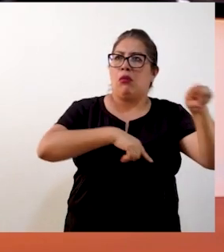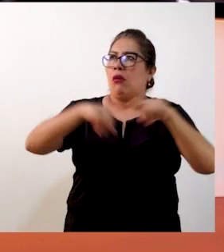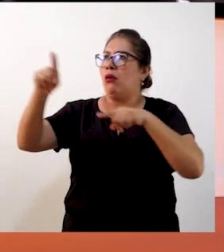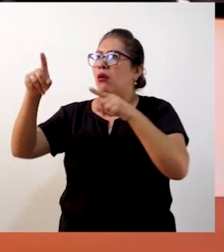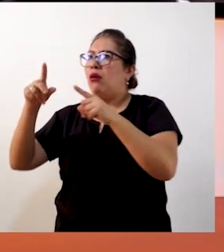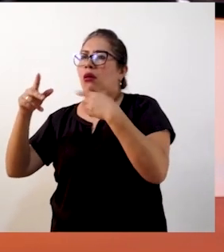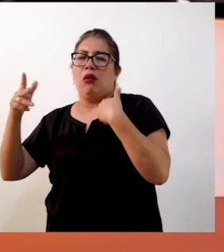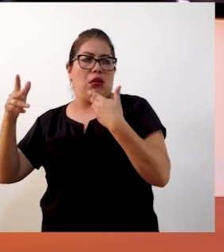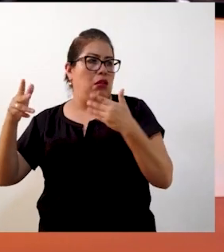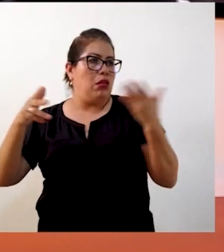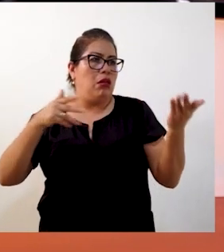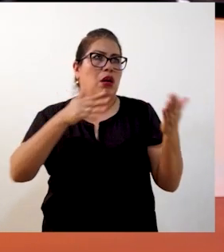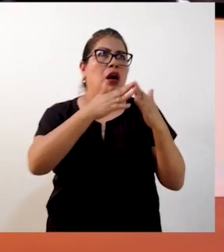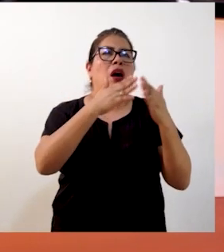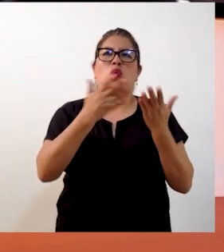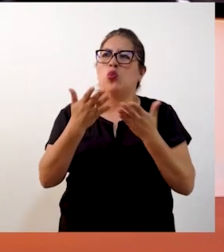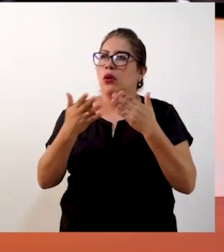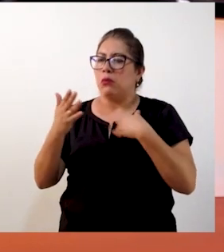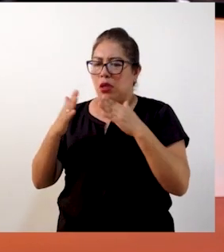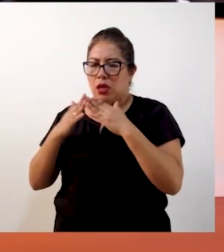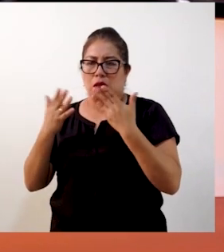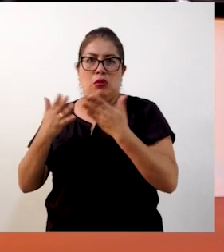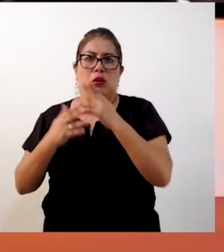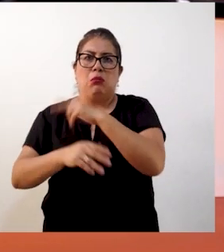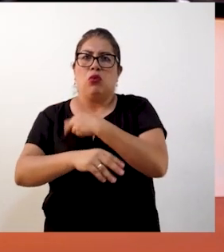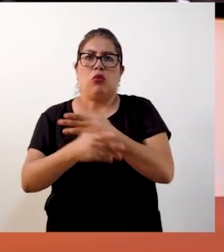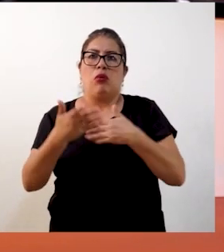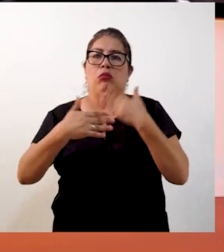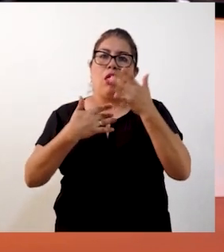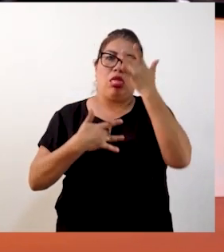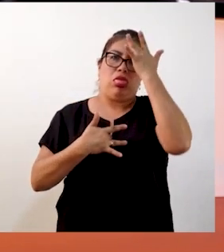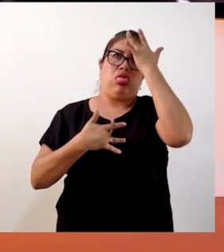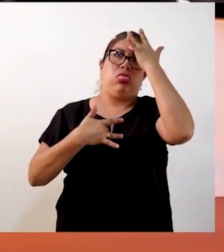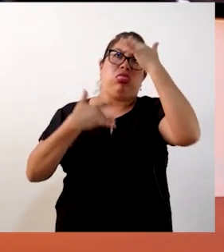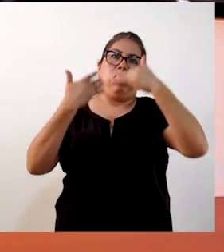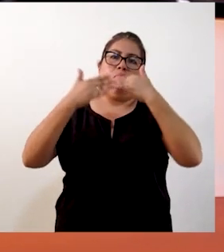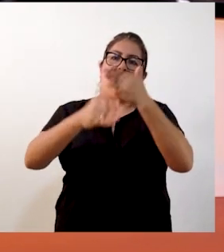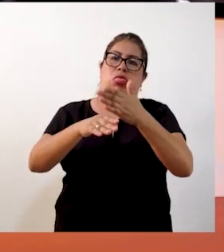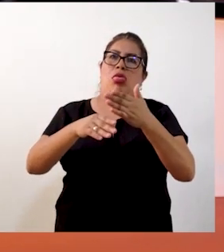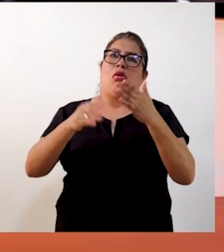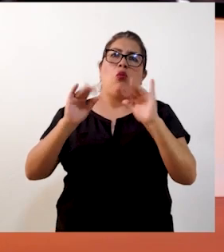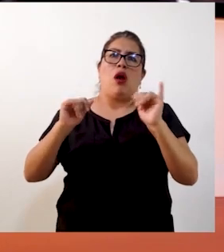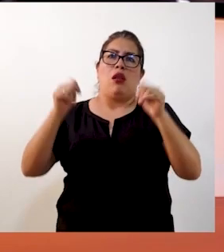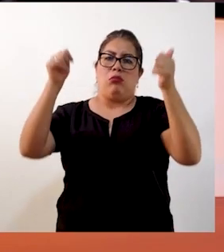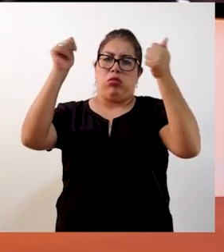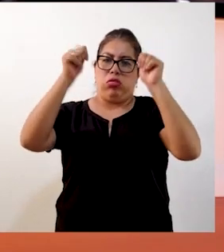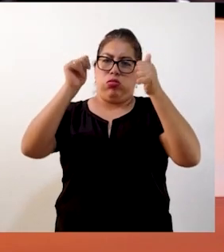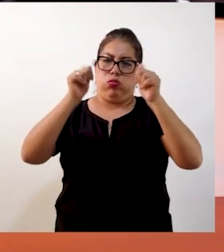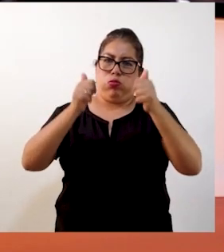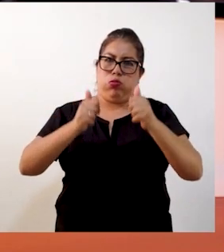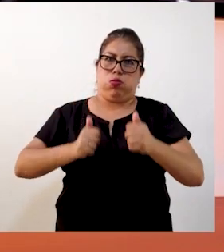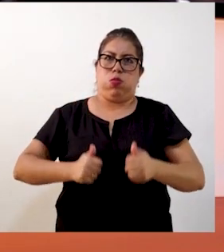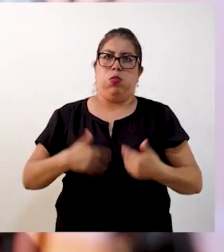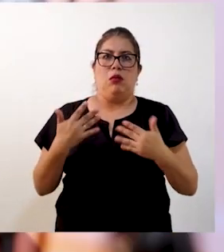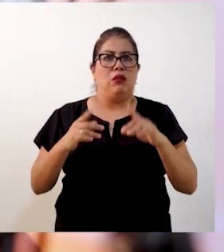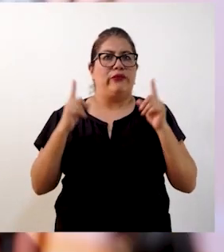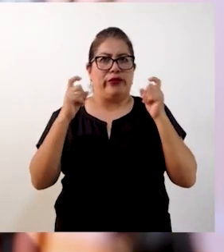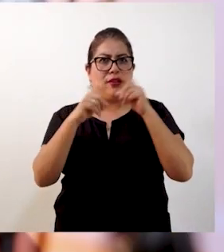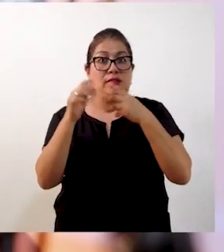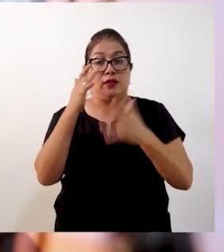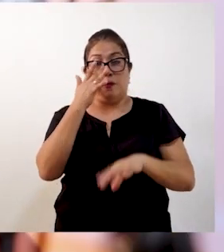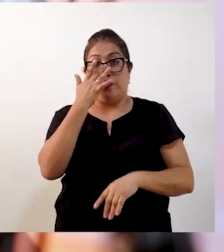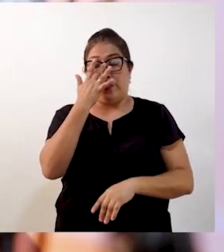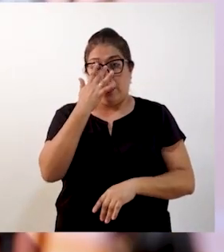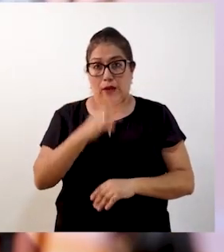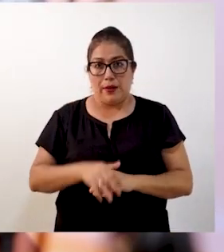y ahí empieza esta enfermedad penosa que es degenerativa, que es progresiva y finalmente invalidante. Doctor,